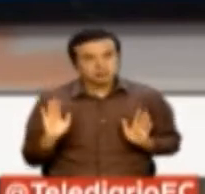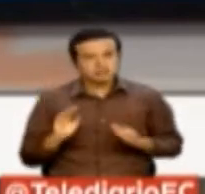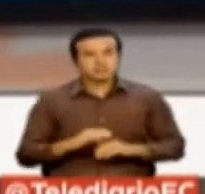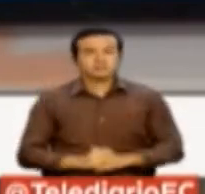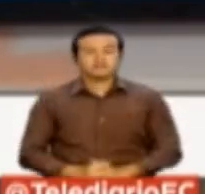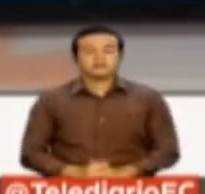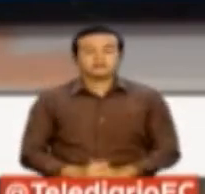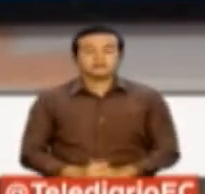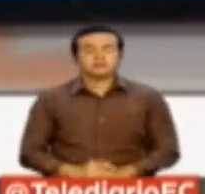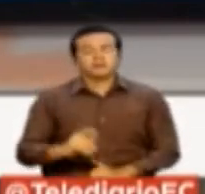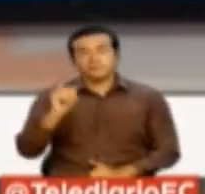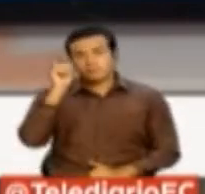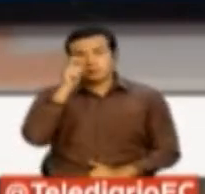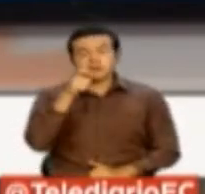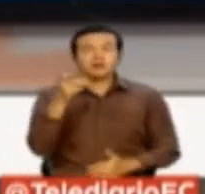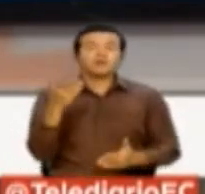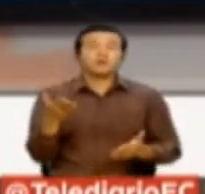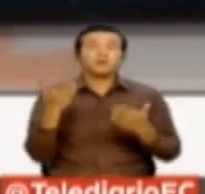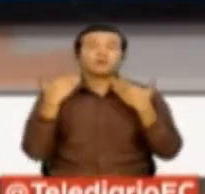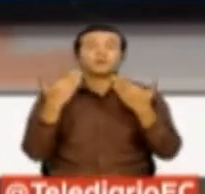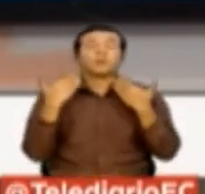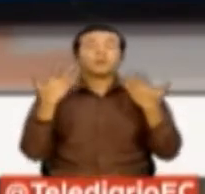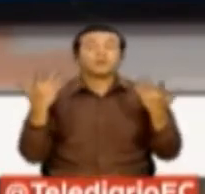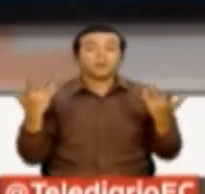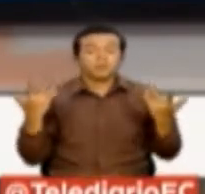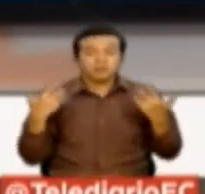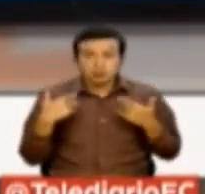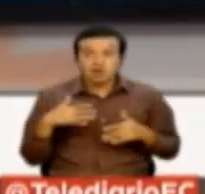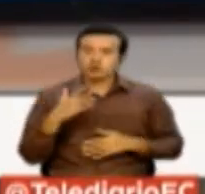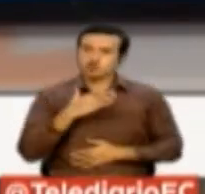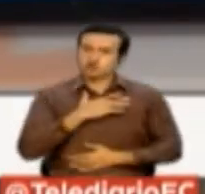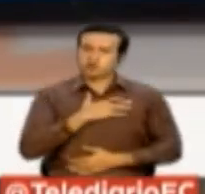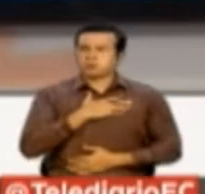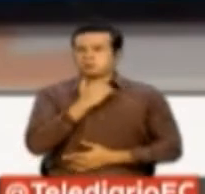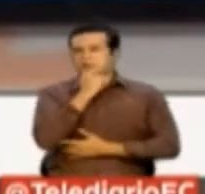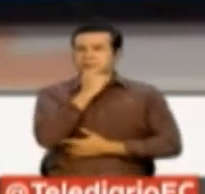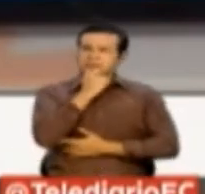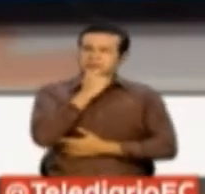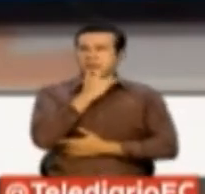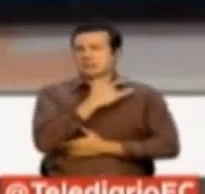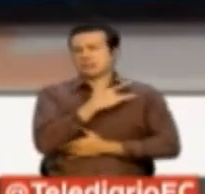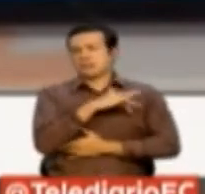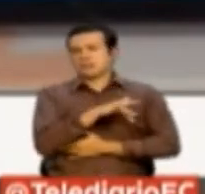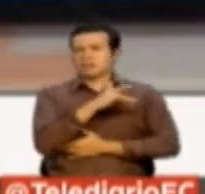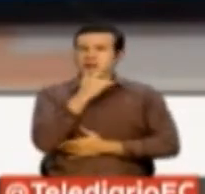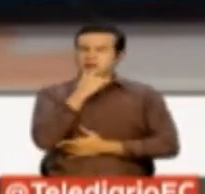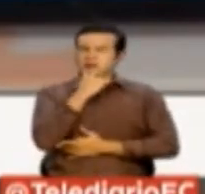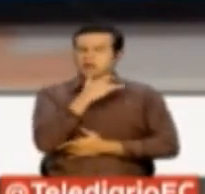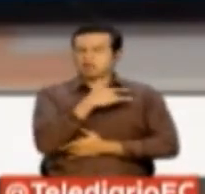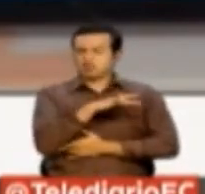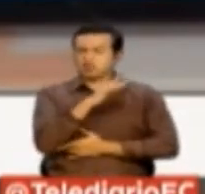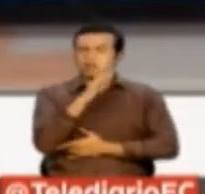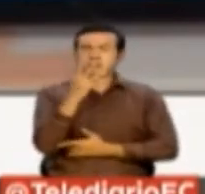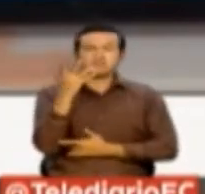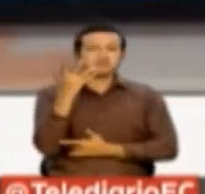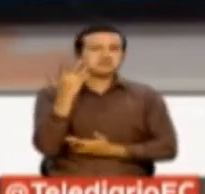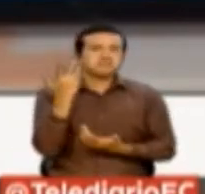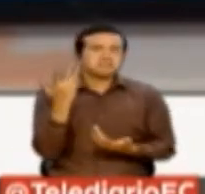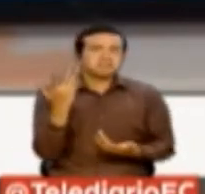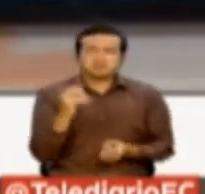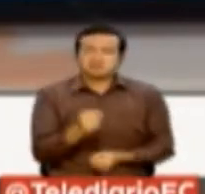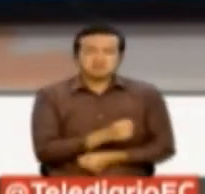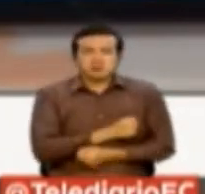acción fiscal en guayaquil por lo menos a mí me dejó mucho que desear porque no se